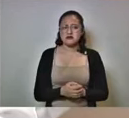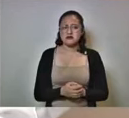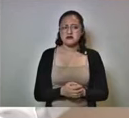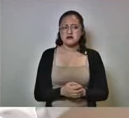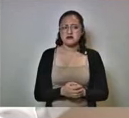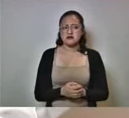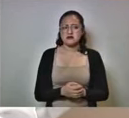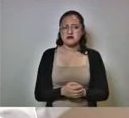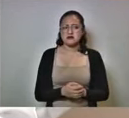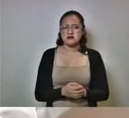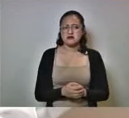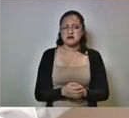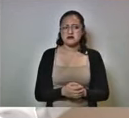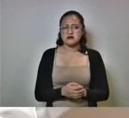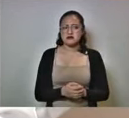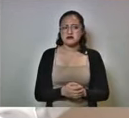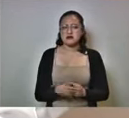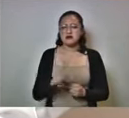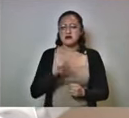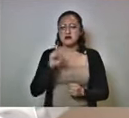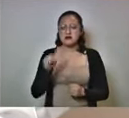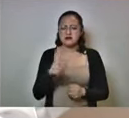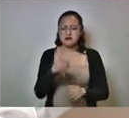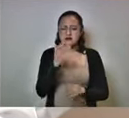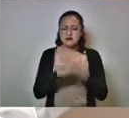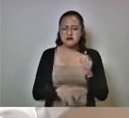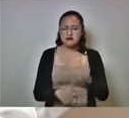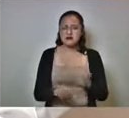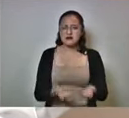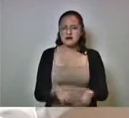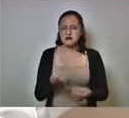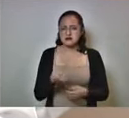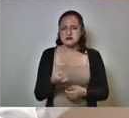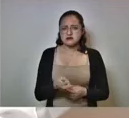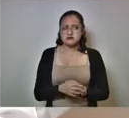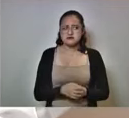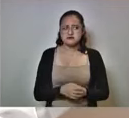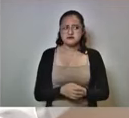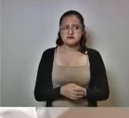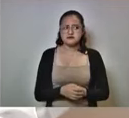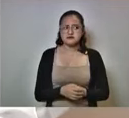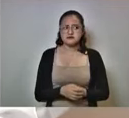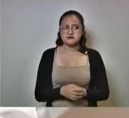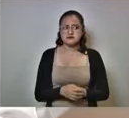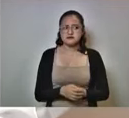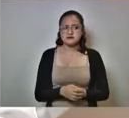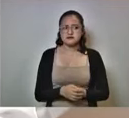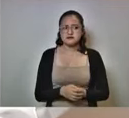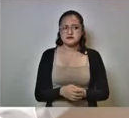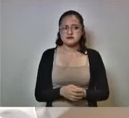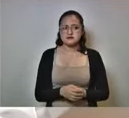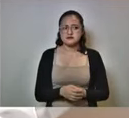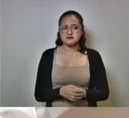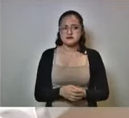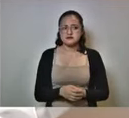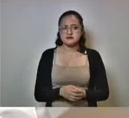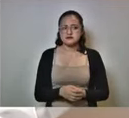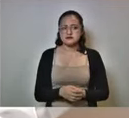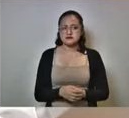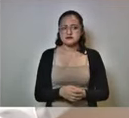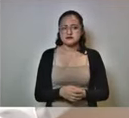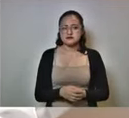Pregúntenselo ustedes. Después de que terminemos esto, ¿verdad que sí? Pues claro que no van a